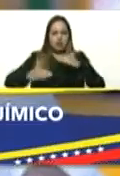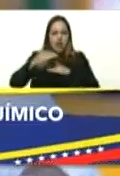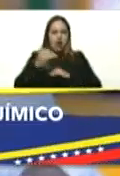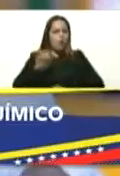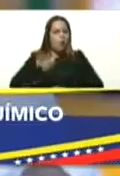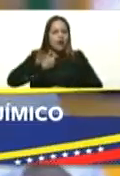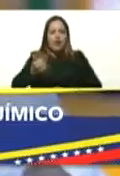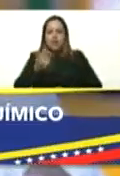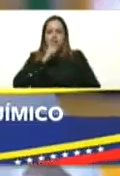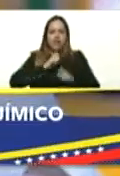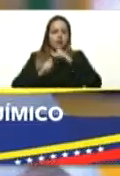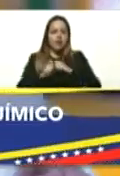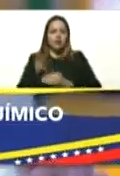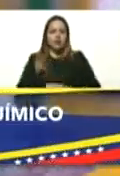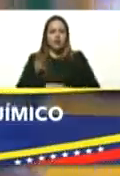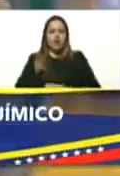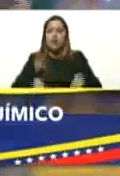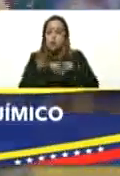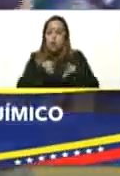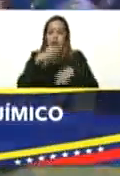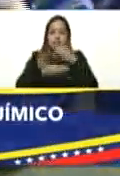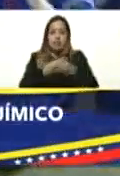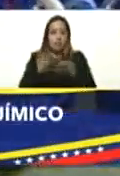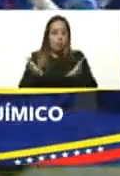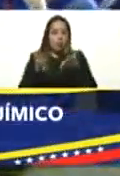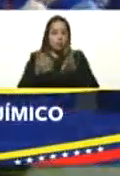cualquier dificultad, como lo hemos hecho.